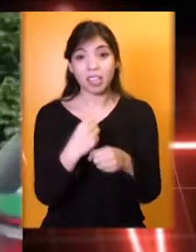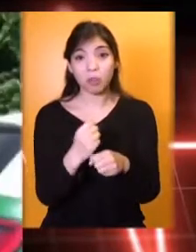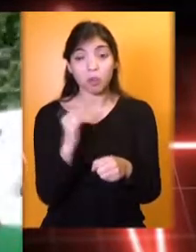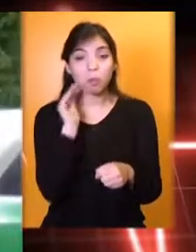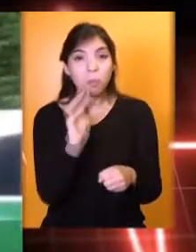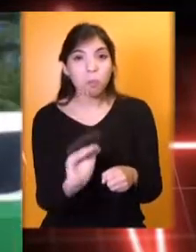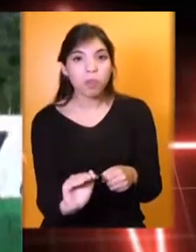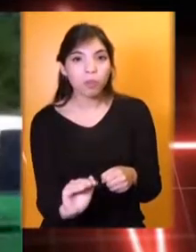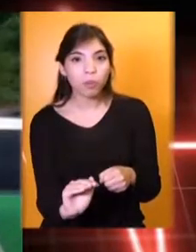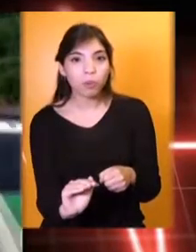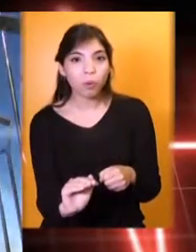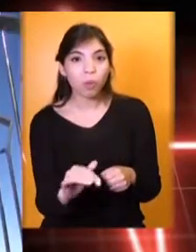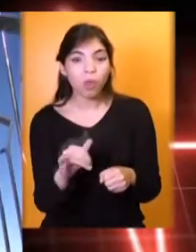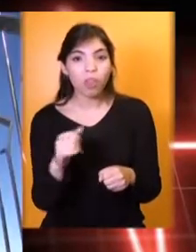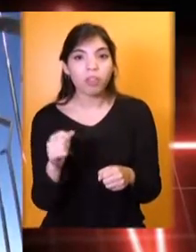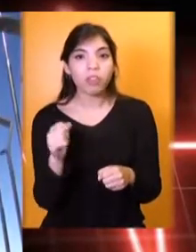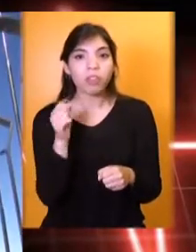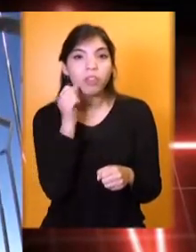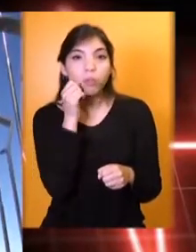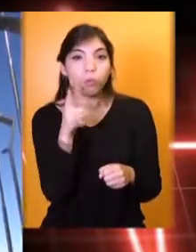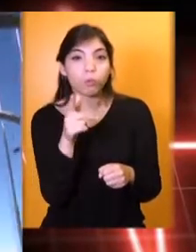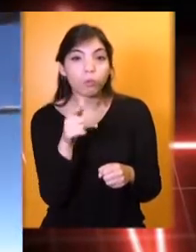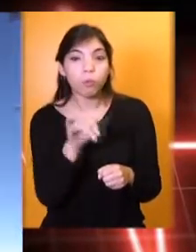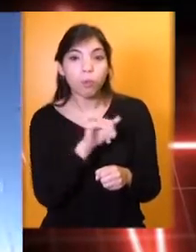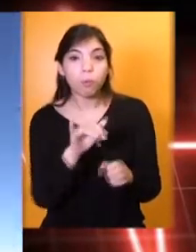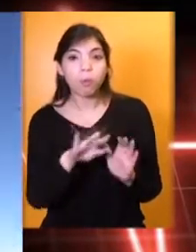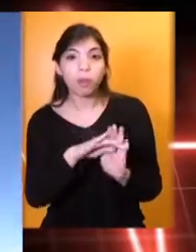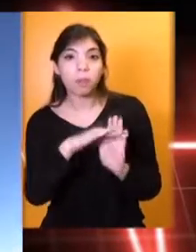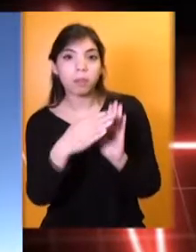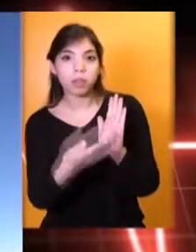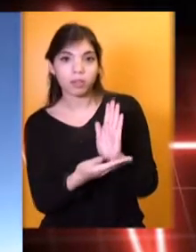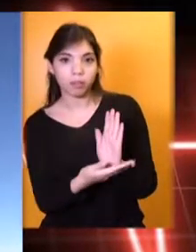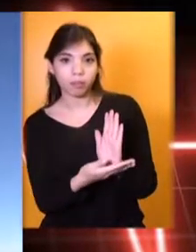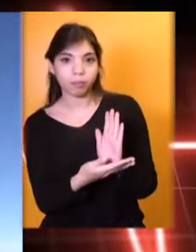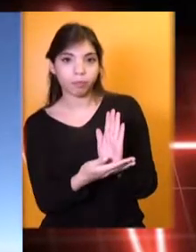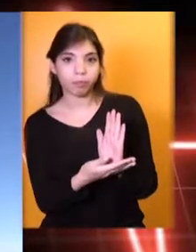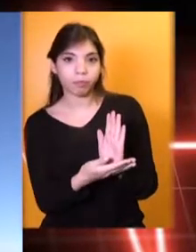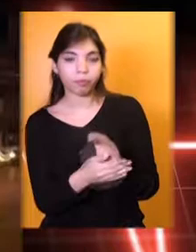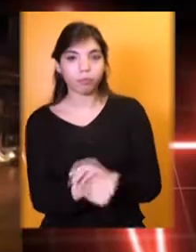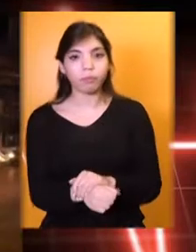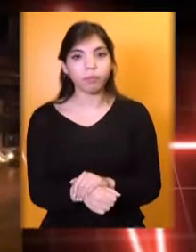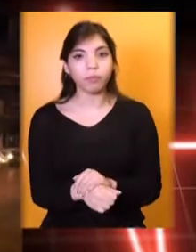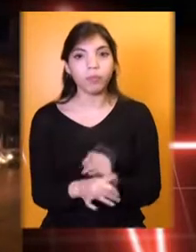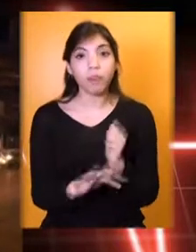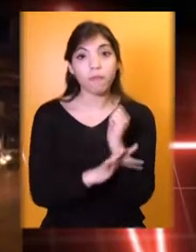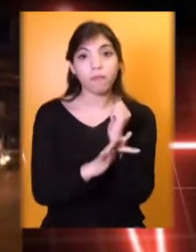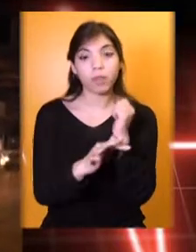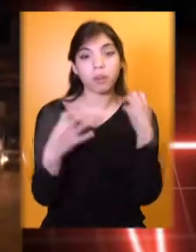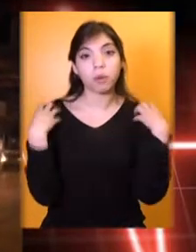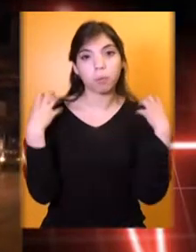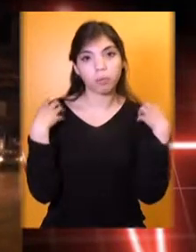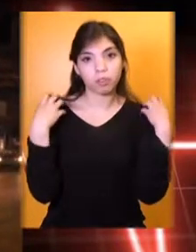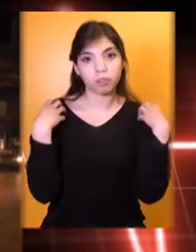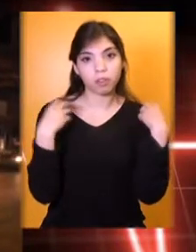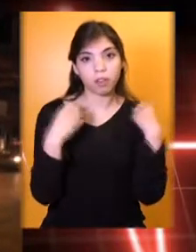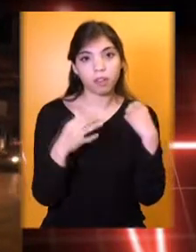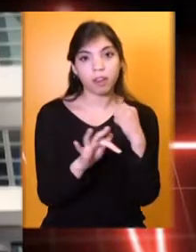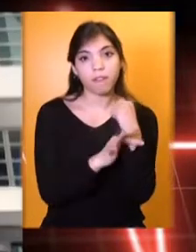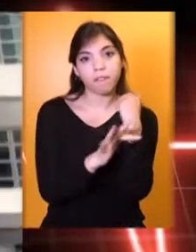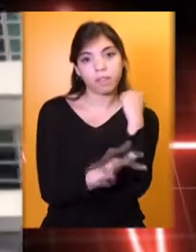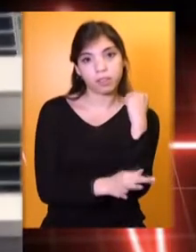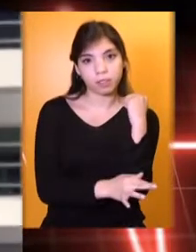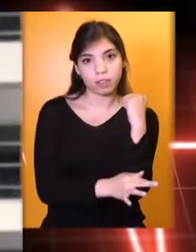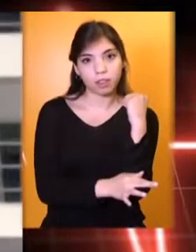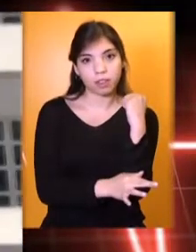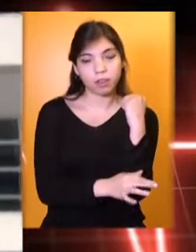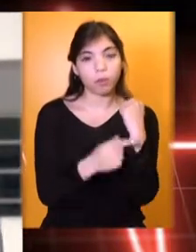hombre luego de quedar embarazada, denuncia que quedó en manos del entonces fiscal Guillermo Cáceres de Osorno, lo cual hace 6 años no